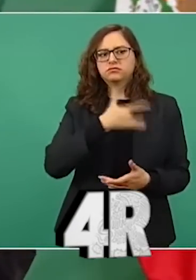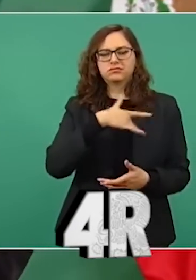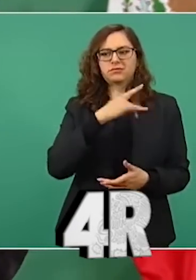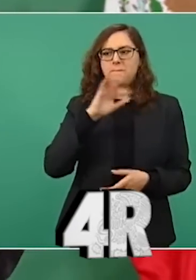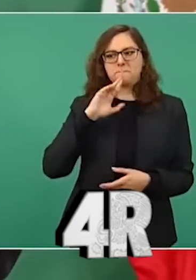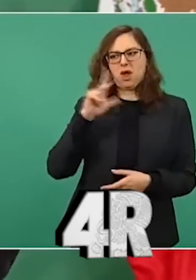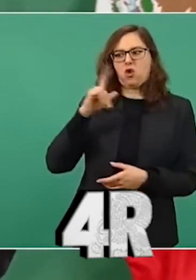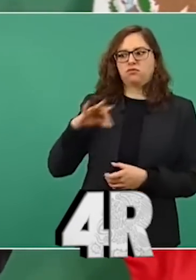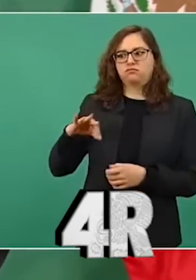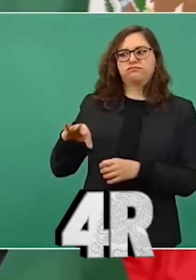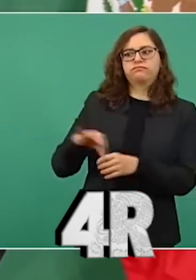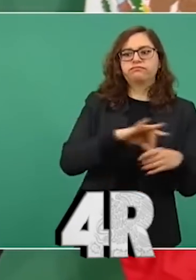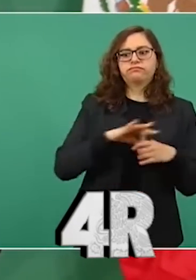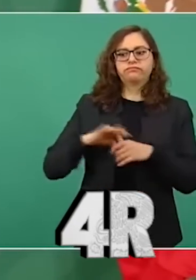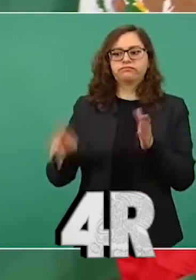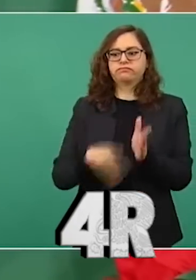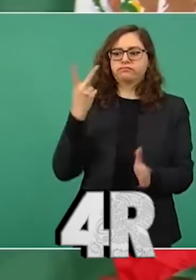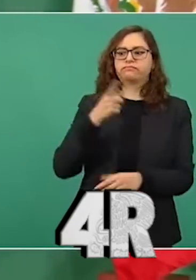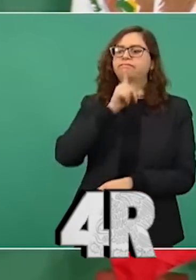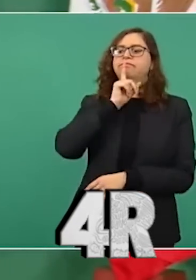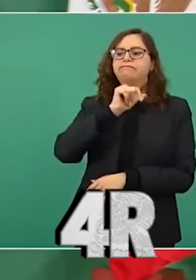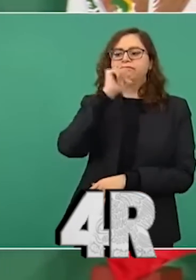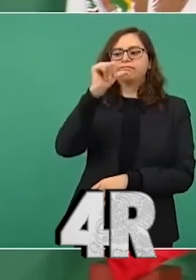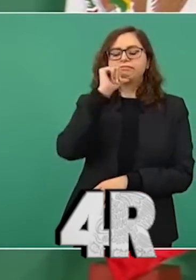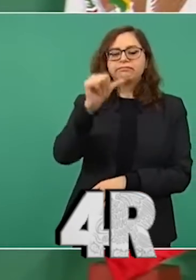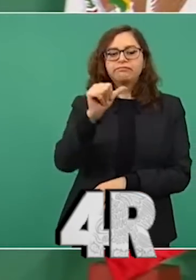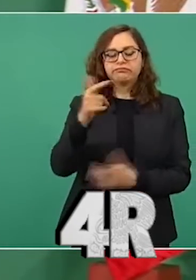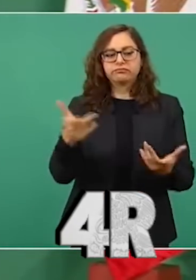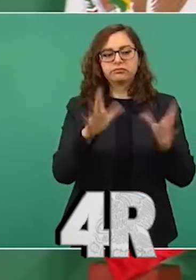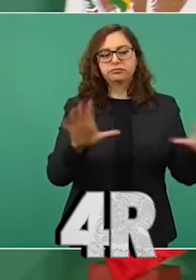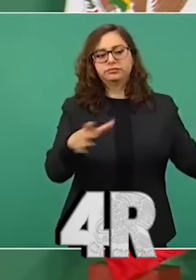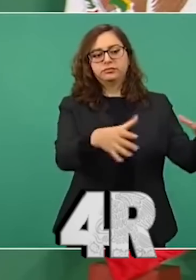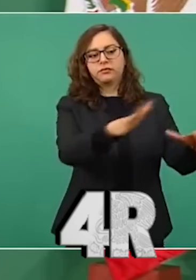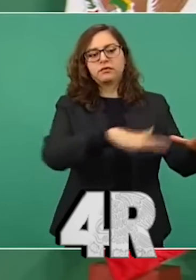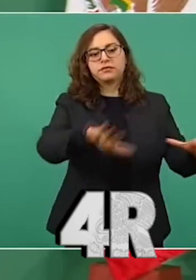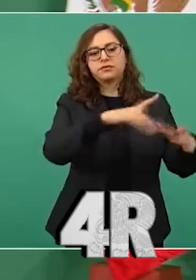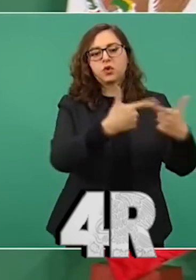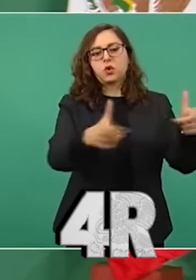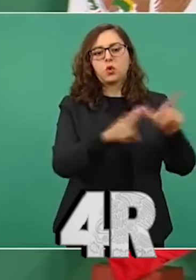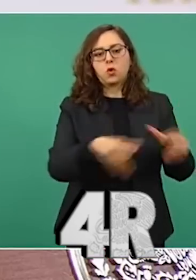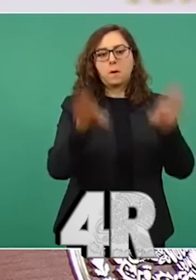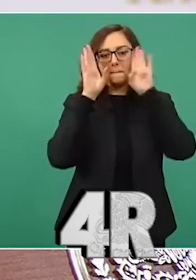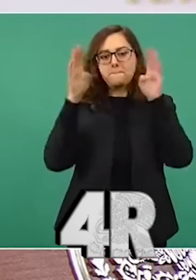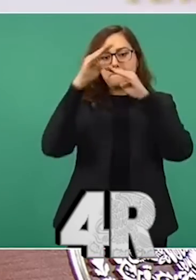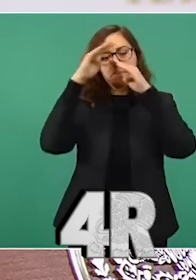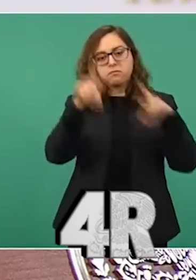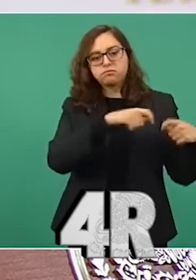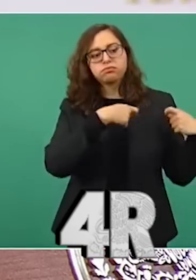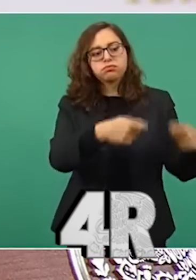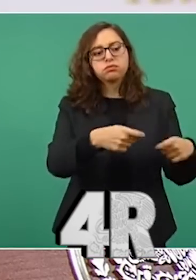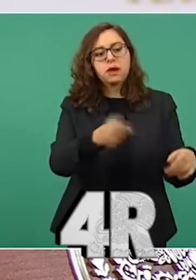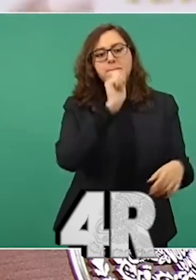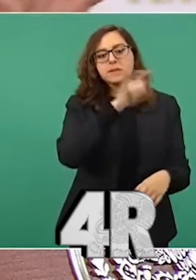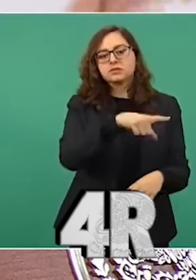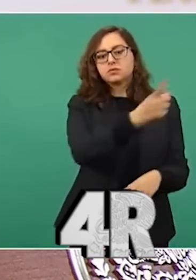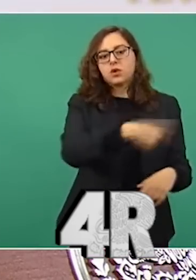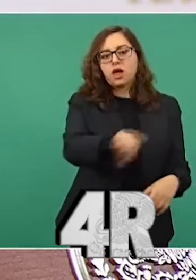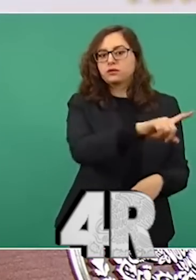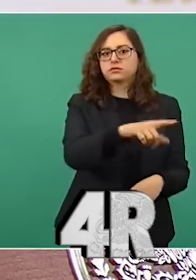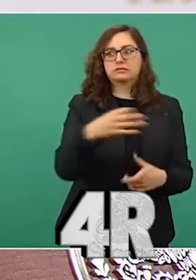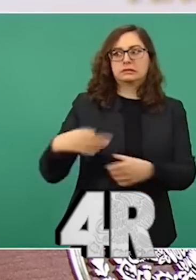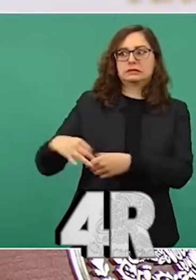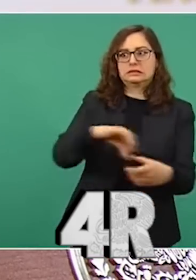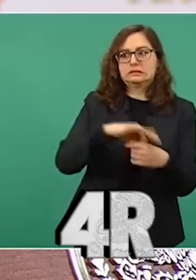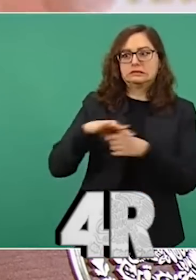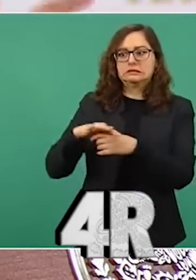Manuel, ya no se va a tolerar todo ese despilfarro, ese robo y esa corrupción a la que estaban acostumbrados todos esos